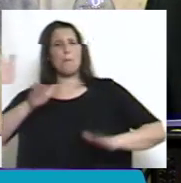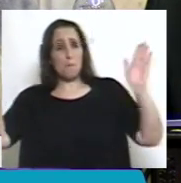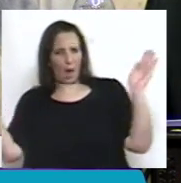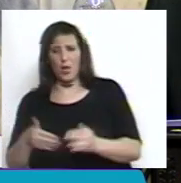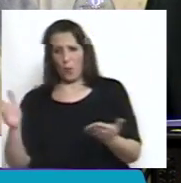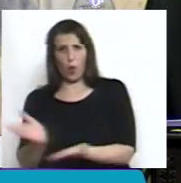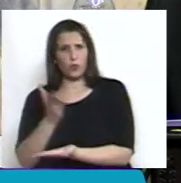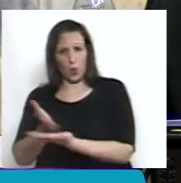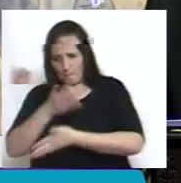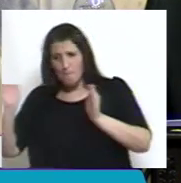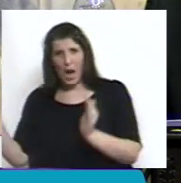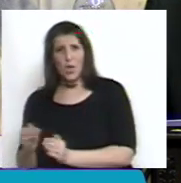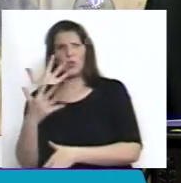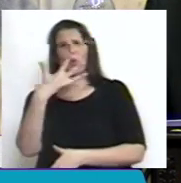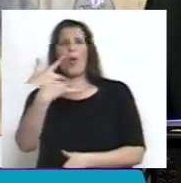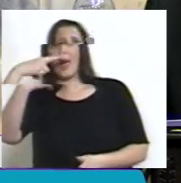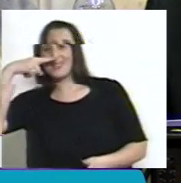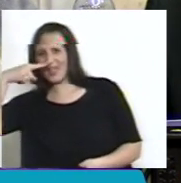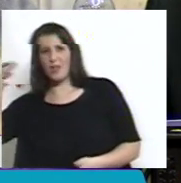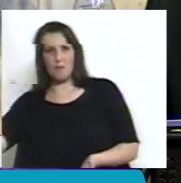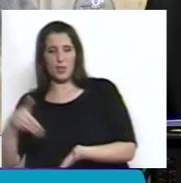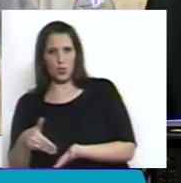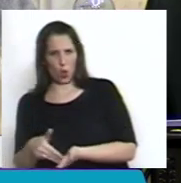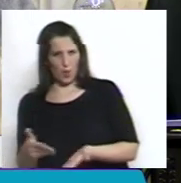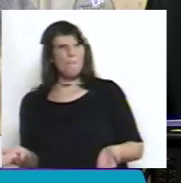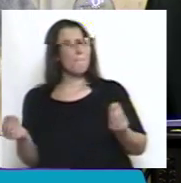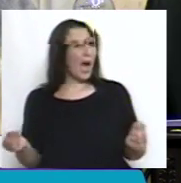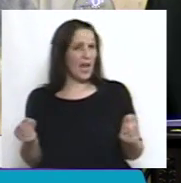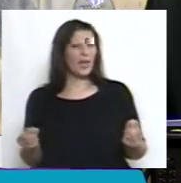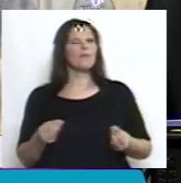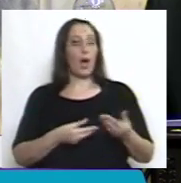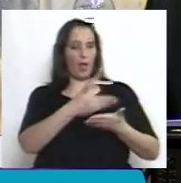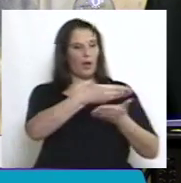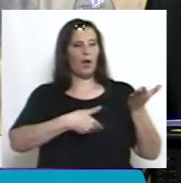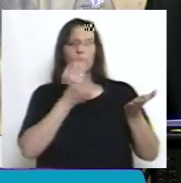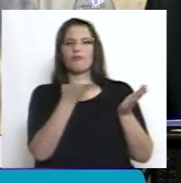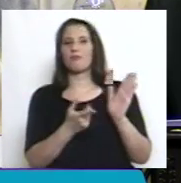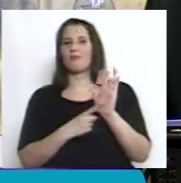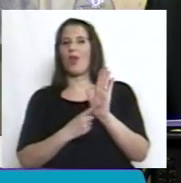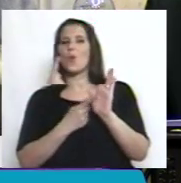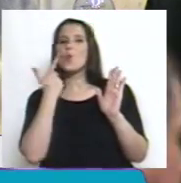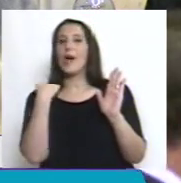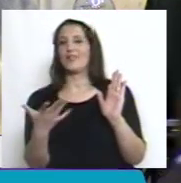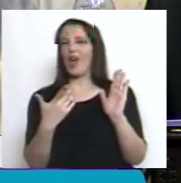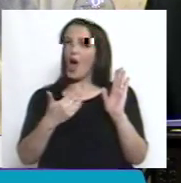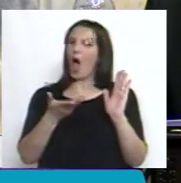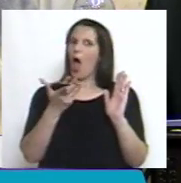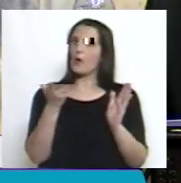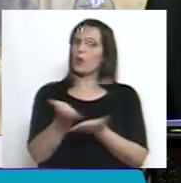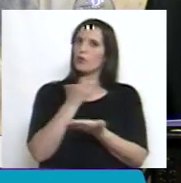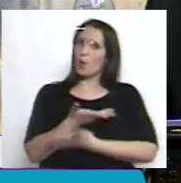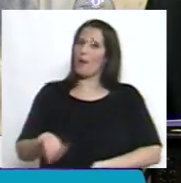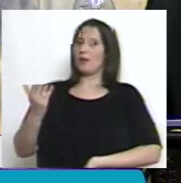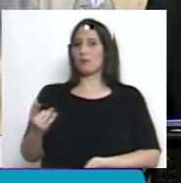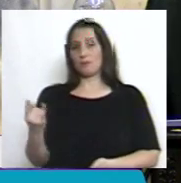57 millones para que resultara posible la habitual declaración de que se había superado la producción. En todo caso,